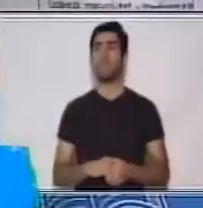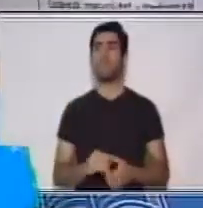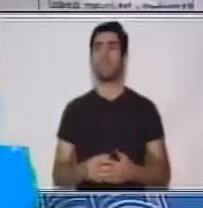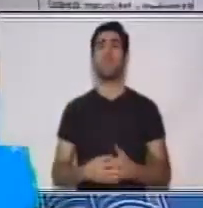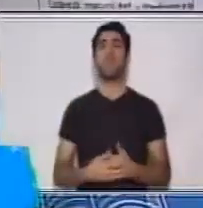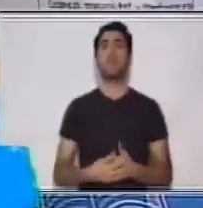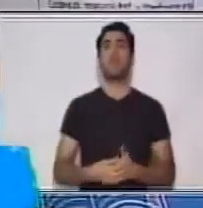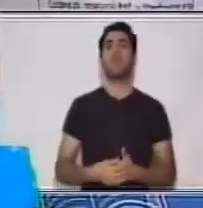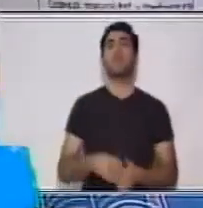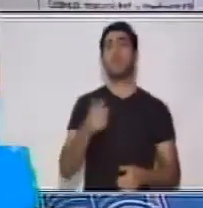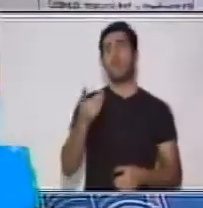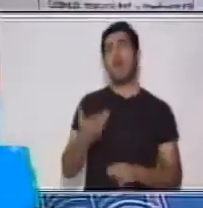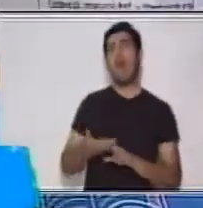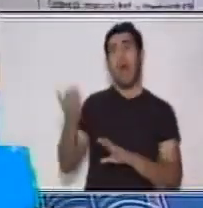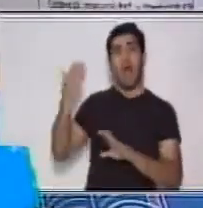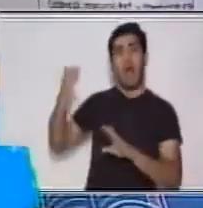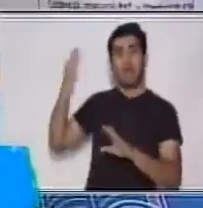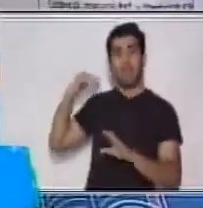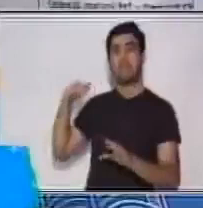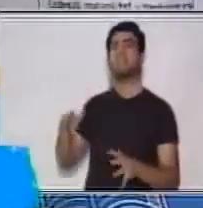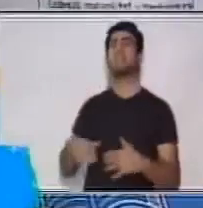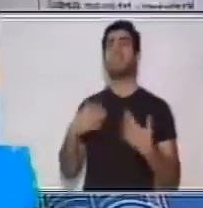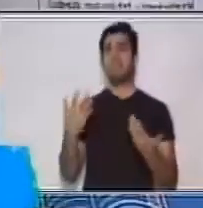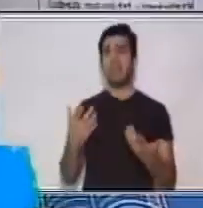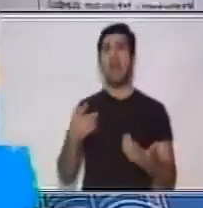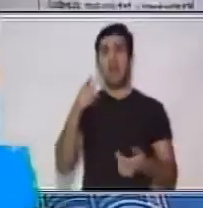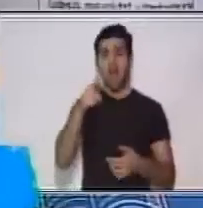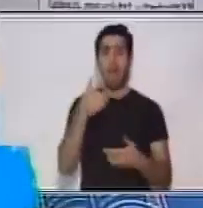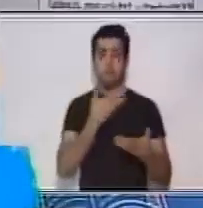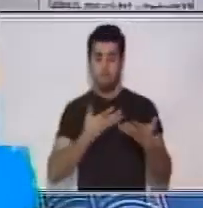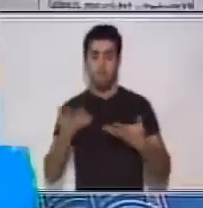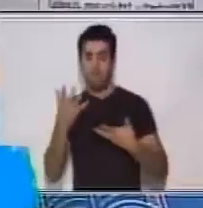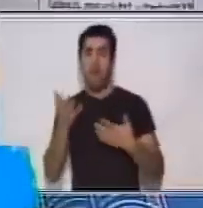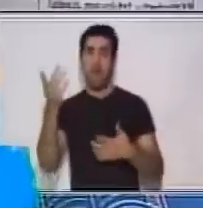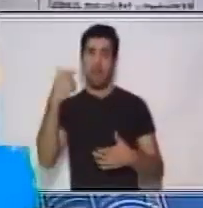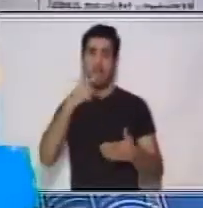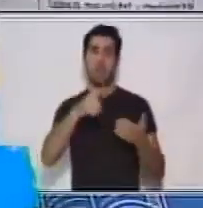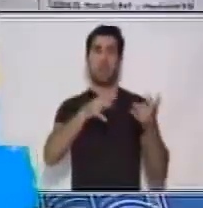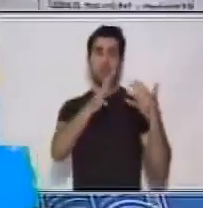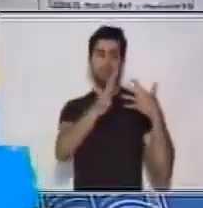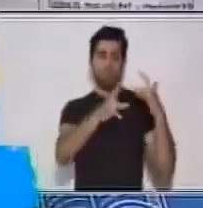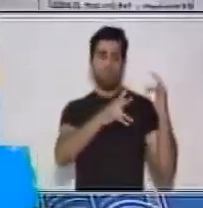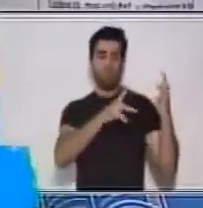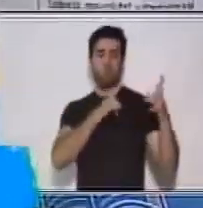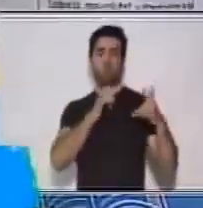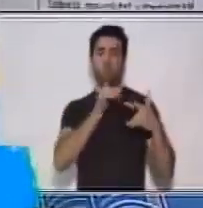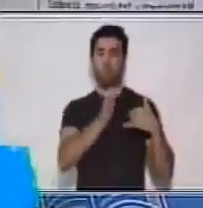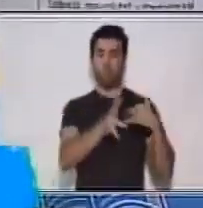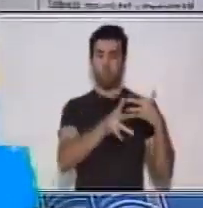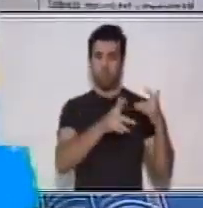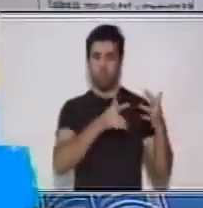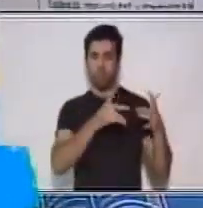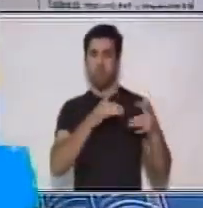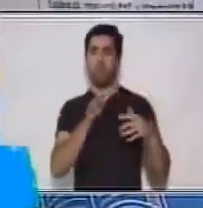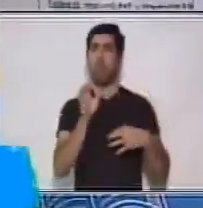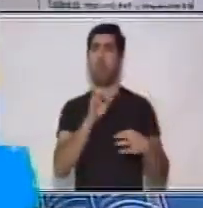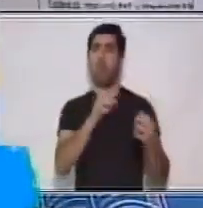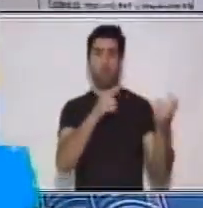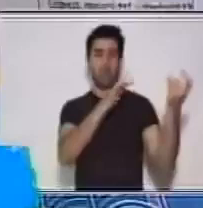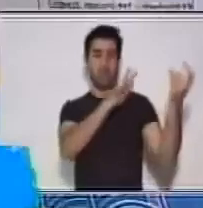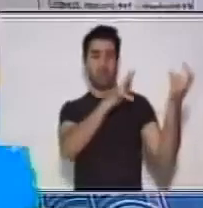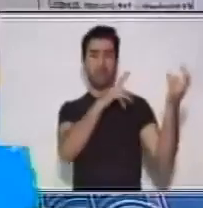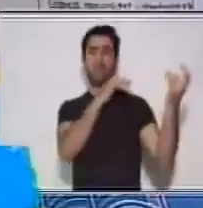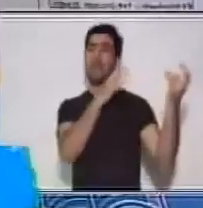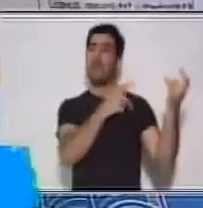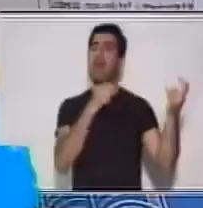poesía lírica, antes pues este tipo de poesía era acompañado por la lira, o sea, se